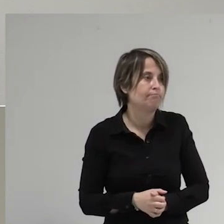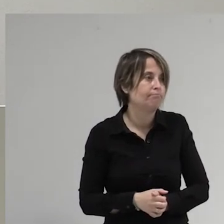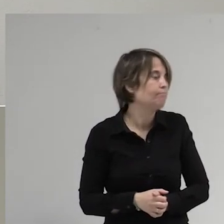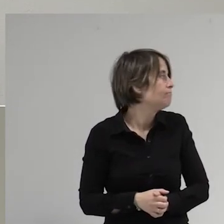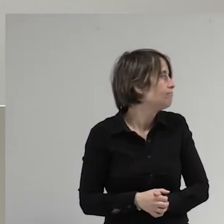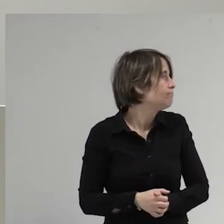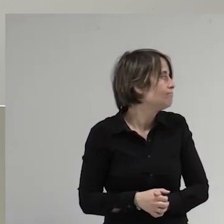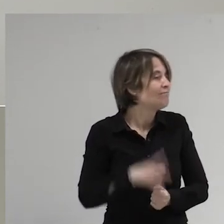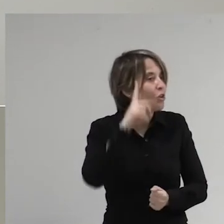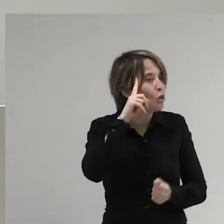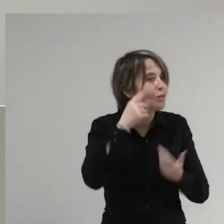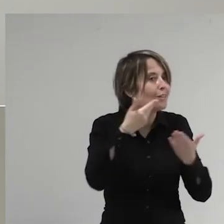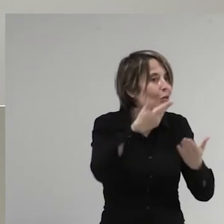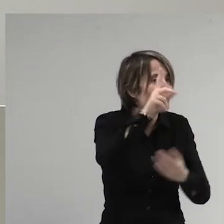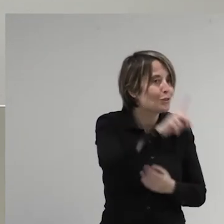No sé si te ha ayudado. Sí,